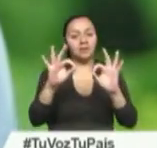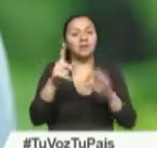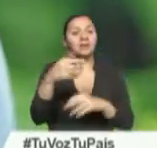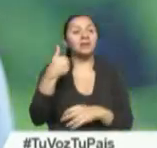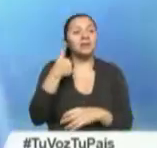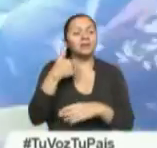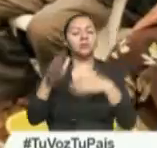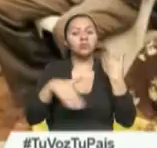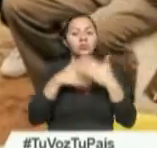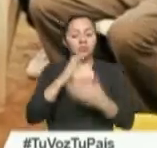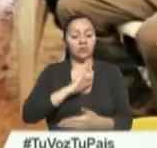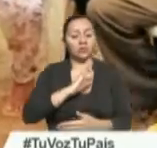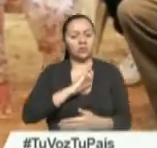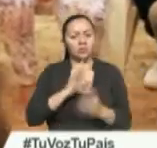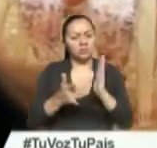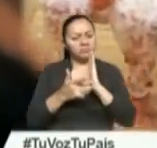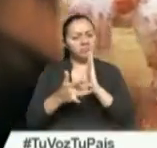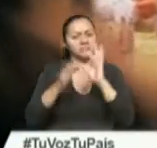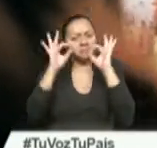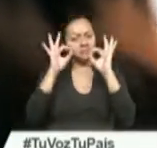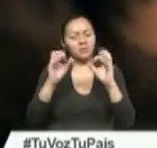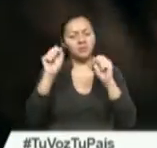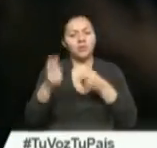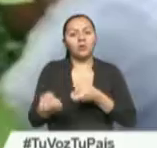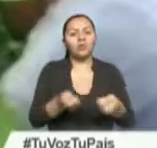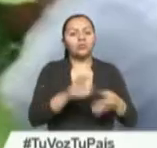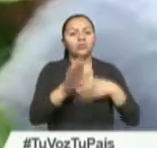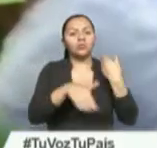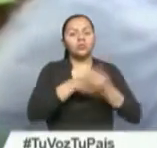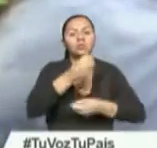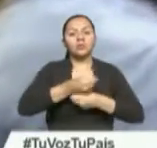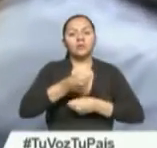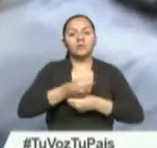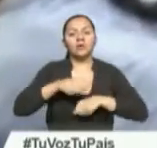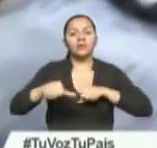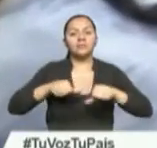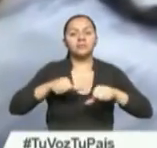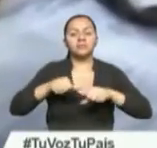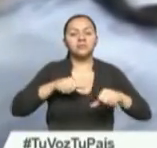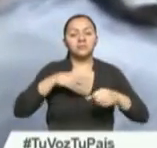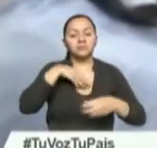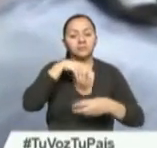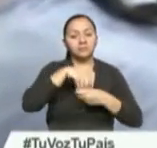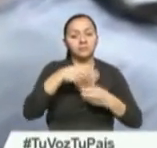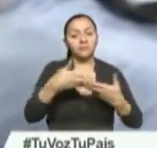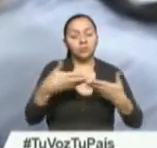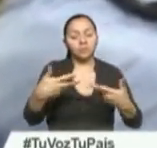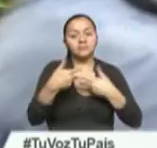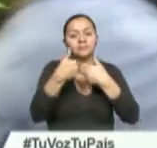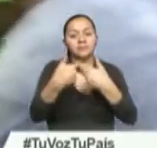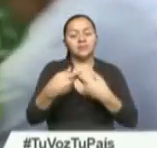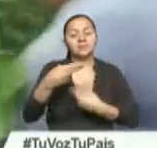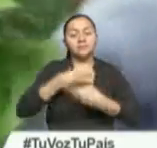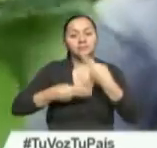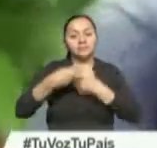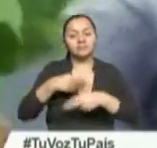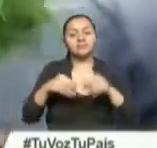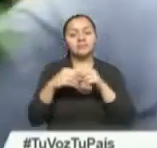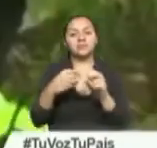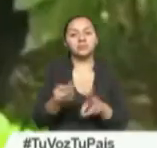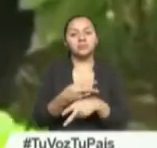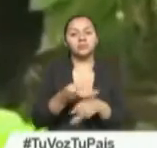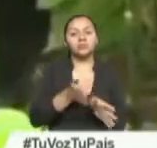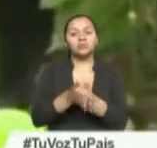con tecnología de punta permite un mejor control en la gestión y administración de los recursos, créditos, comercialización y producción